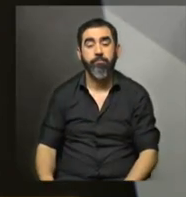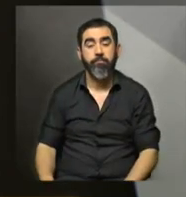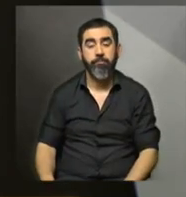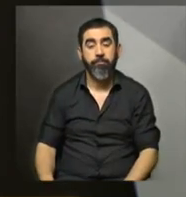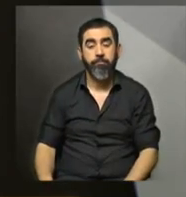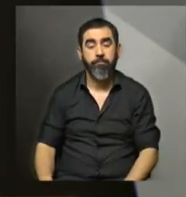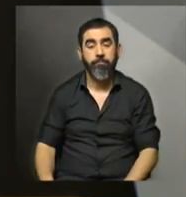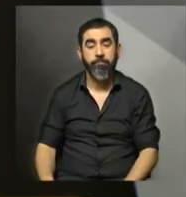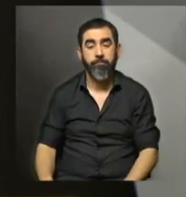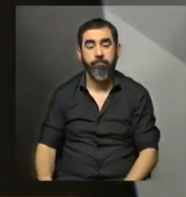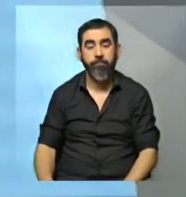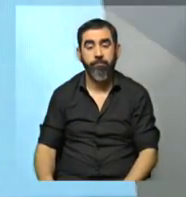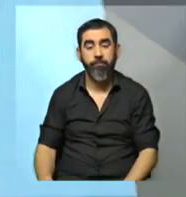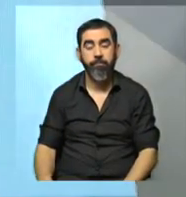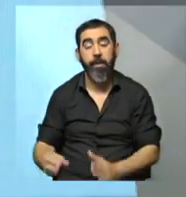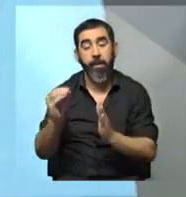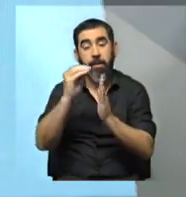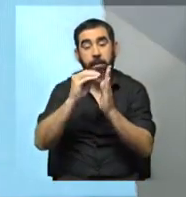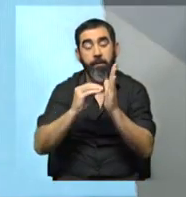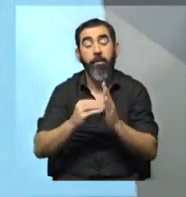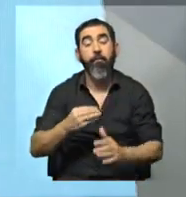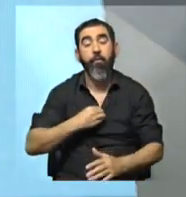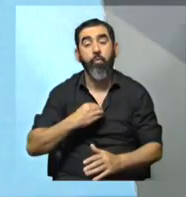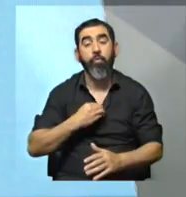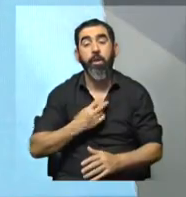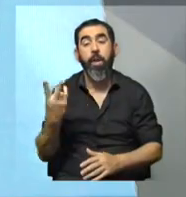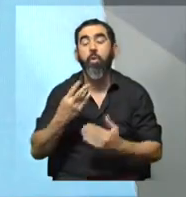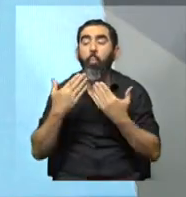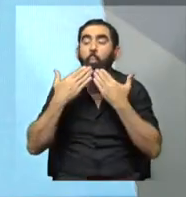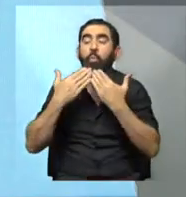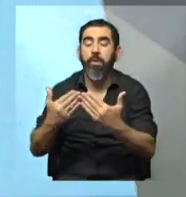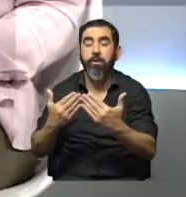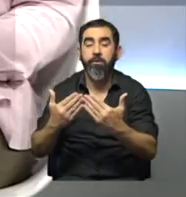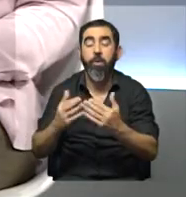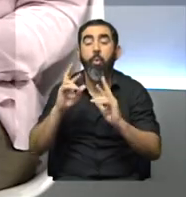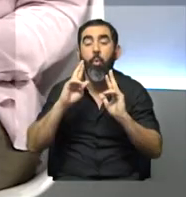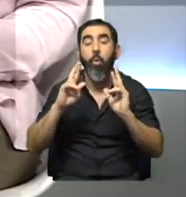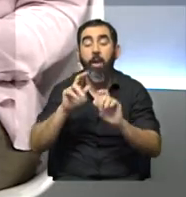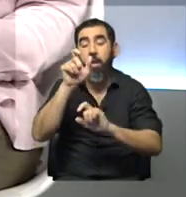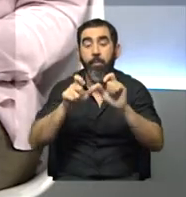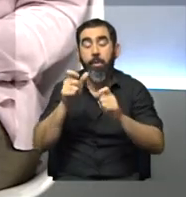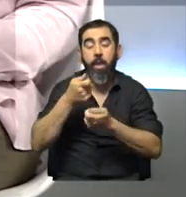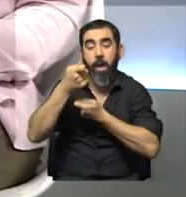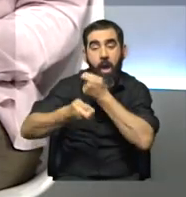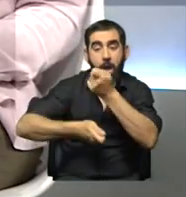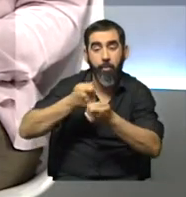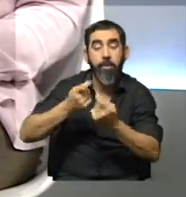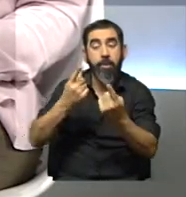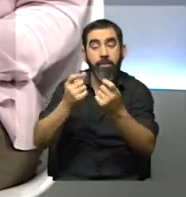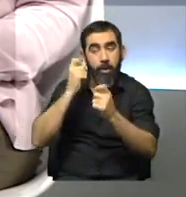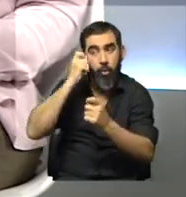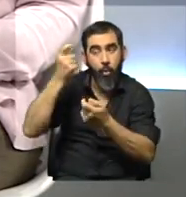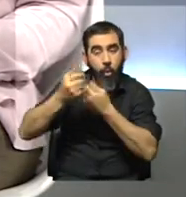valentina.paz@pdciba.edu.uy. Para inscribir a voluntarios en esto. Ana, Bettina, muchas gracias por venir. Ojalá que bueno, la gente se sume. Hace falta generar